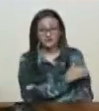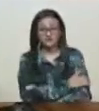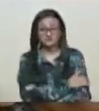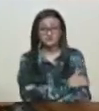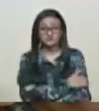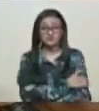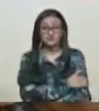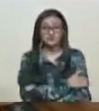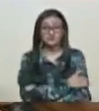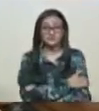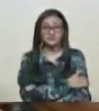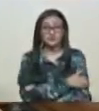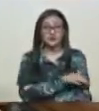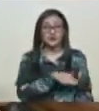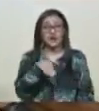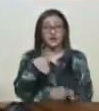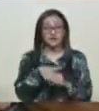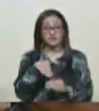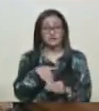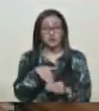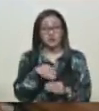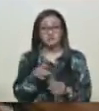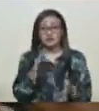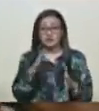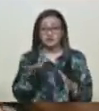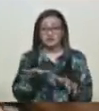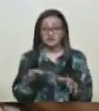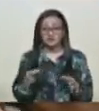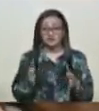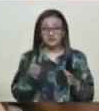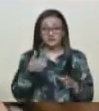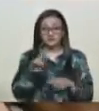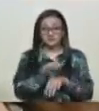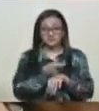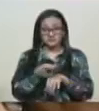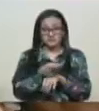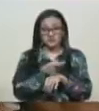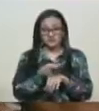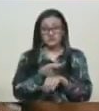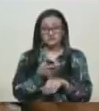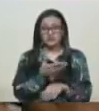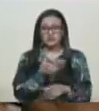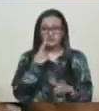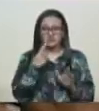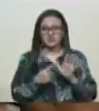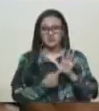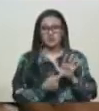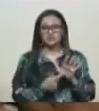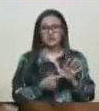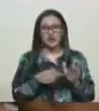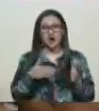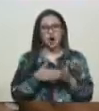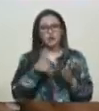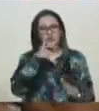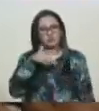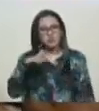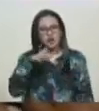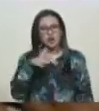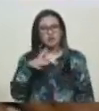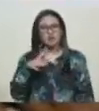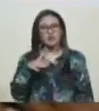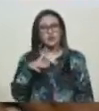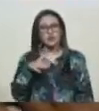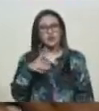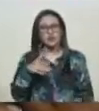primarias según ellos, para definir sus candidatos a las internas, quedó demostrado por contra quién votó el pueblo